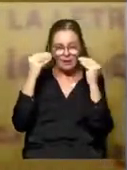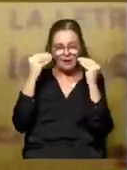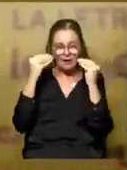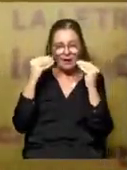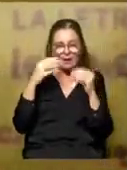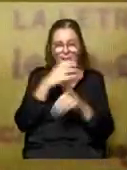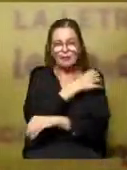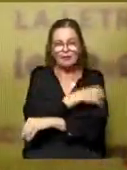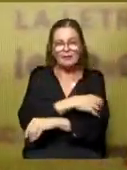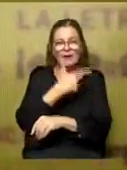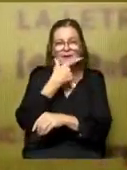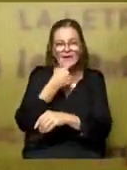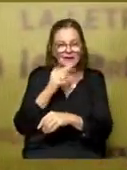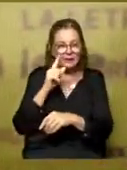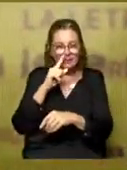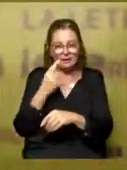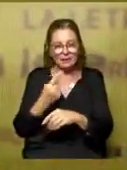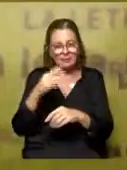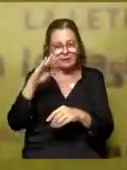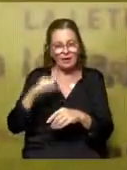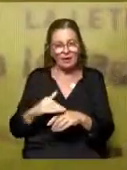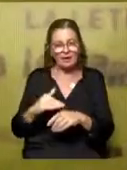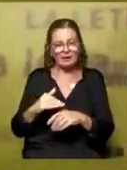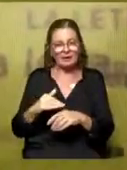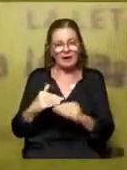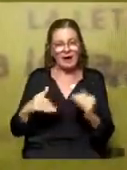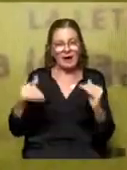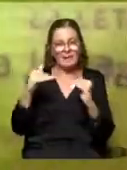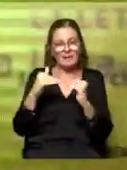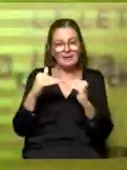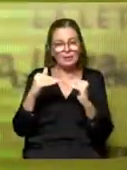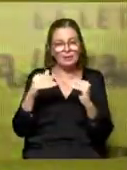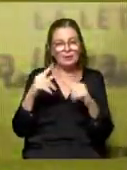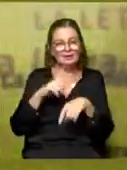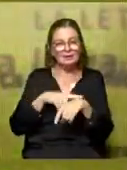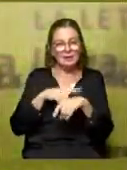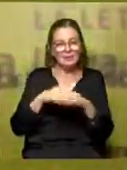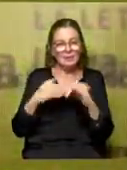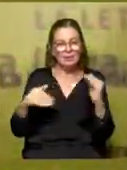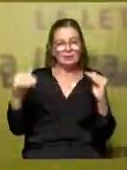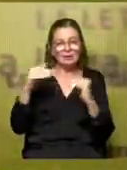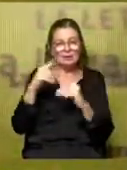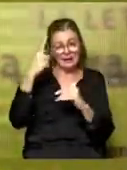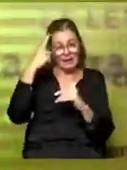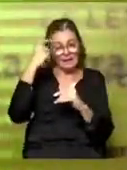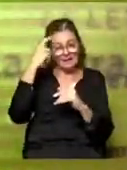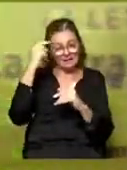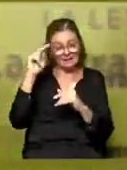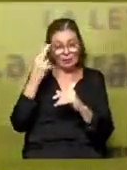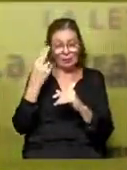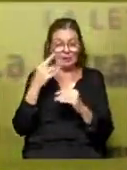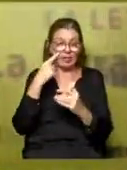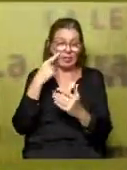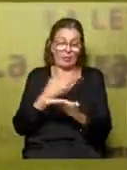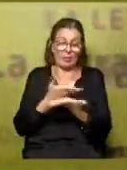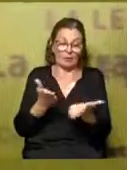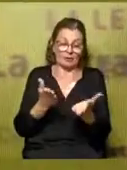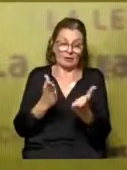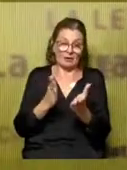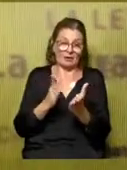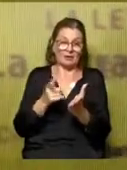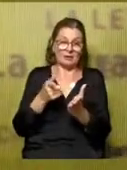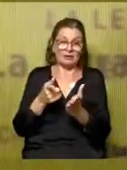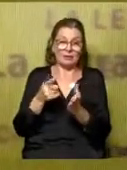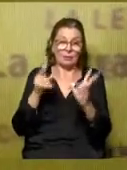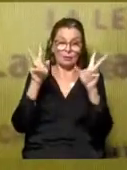más eficiente, más rápida de bajar la pobreza es bajando al mismo tiempo la desigualdad. Y la experiencia uruguaya e internacional lo demuestra con amplitud, así que me parece